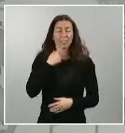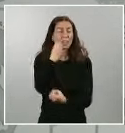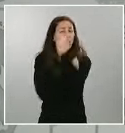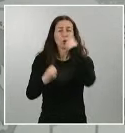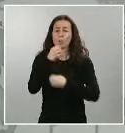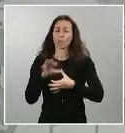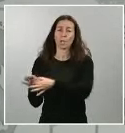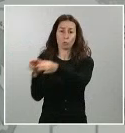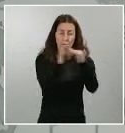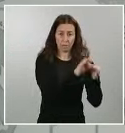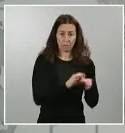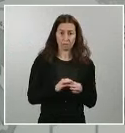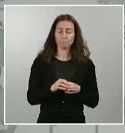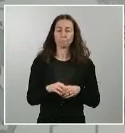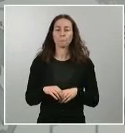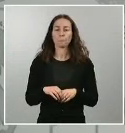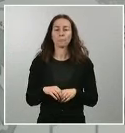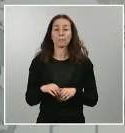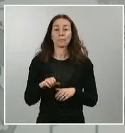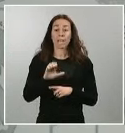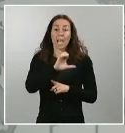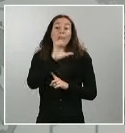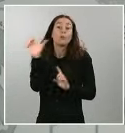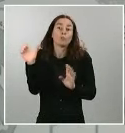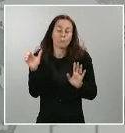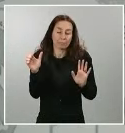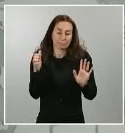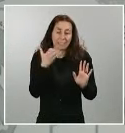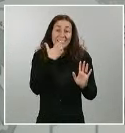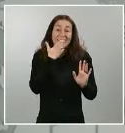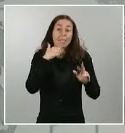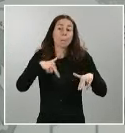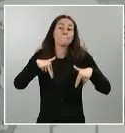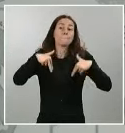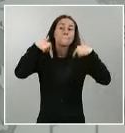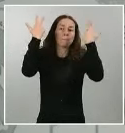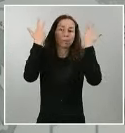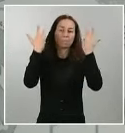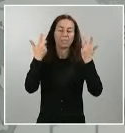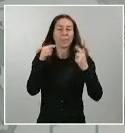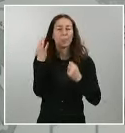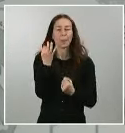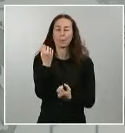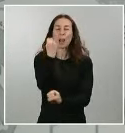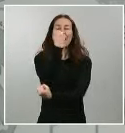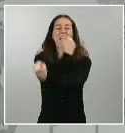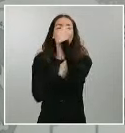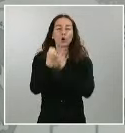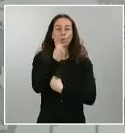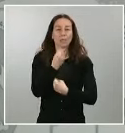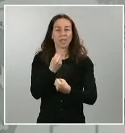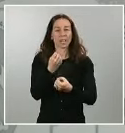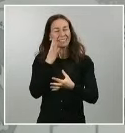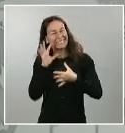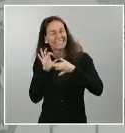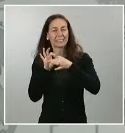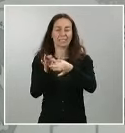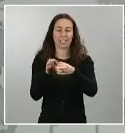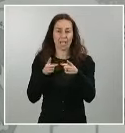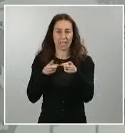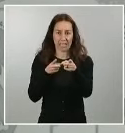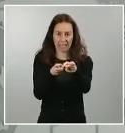pie, si me permiten la expresión, una suerte de economía de guerra y promover la resistencia y luego la reconstrucción y